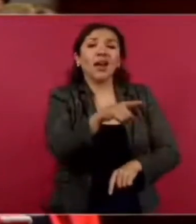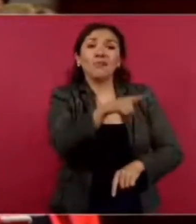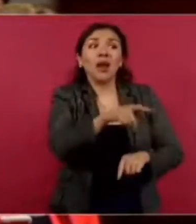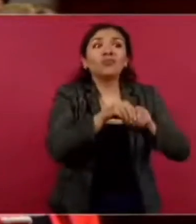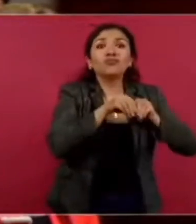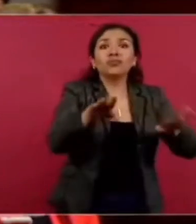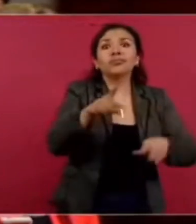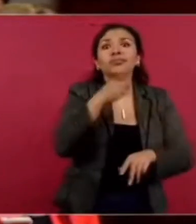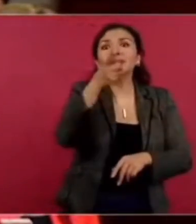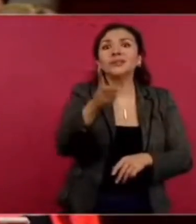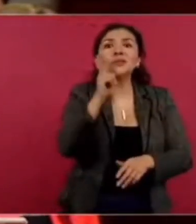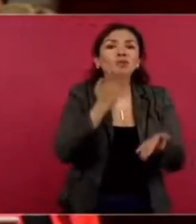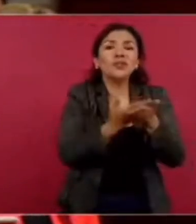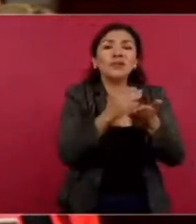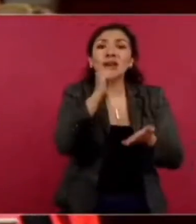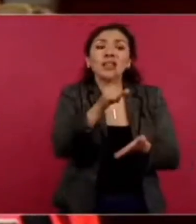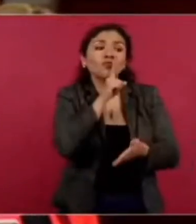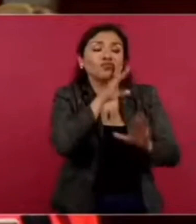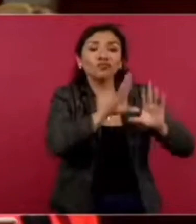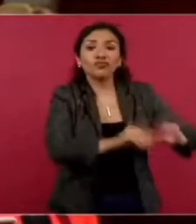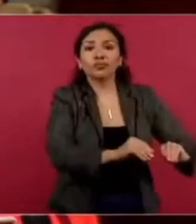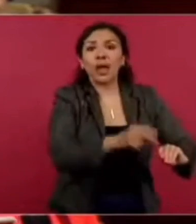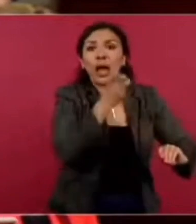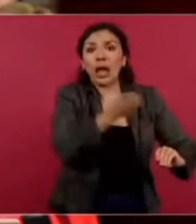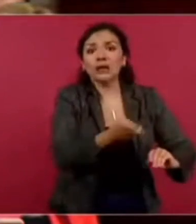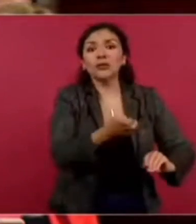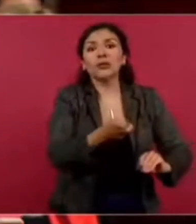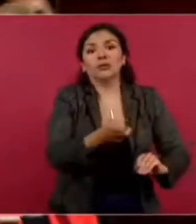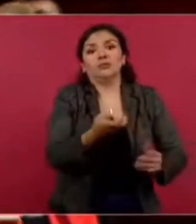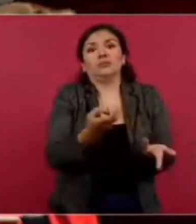esta evidencia científica pues al final